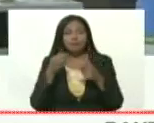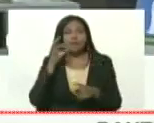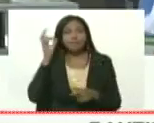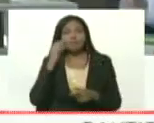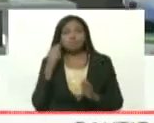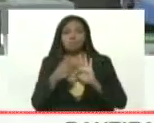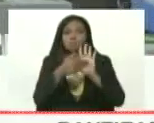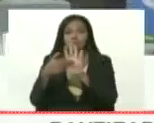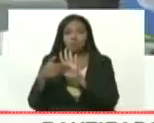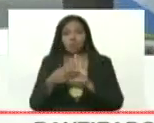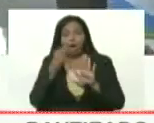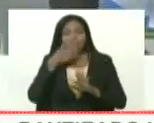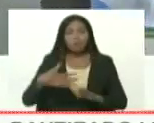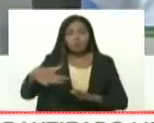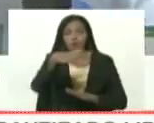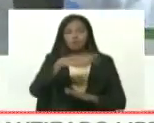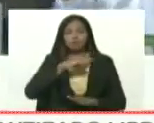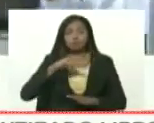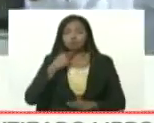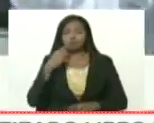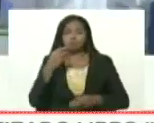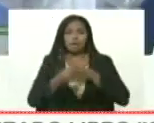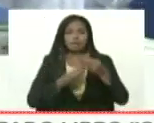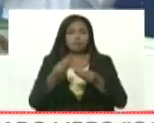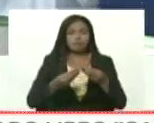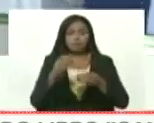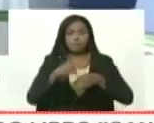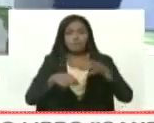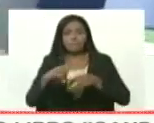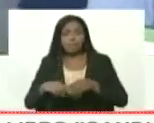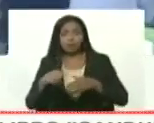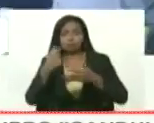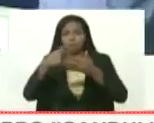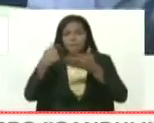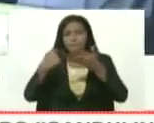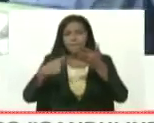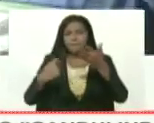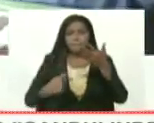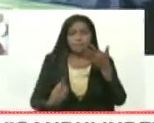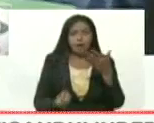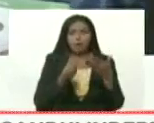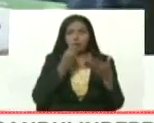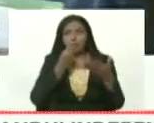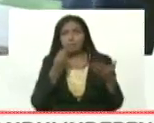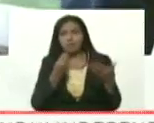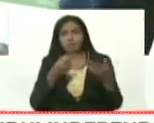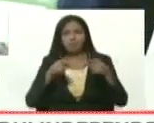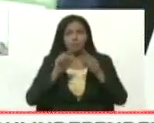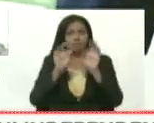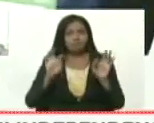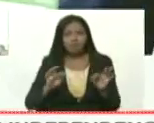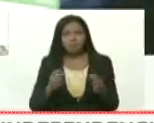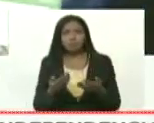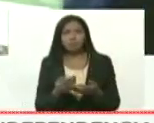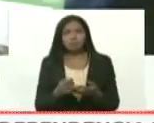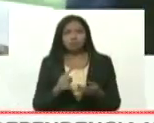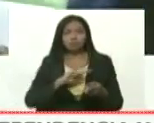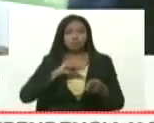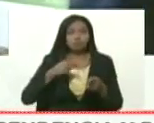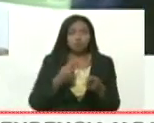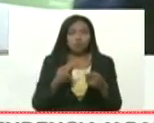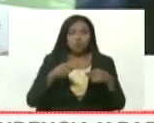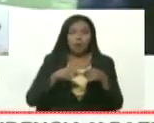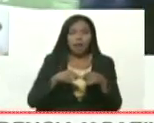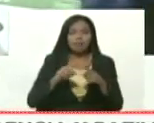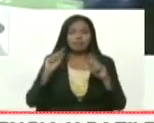Sí. La variedad, estamos manejando plantas, yuca, papa, batata, stevia, caña de azúcar. También estamos clonando zanahoria,